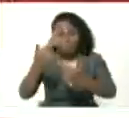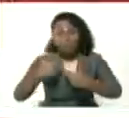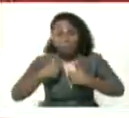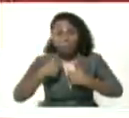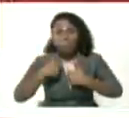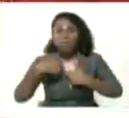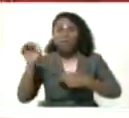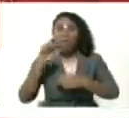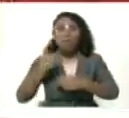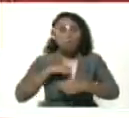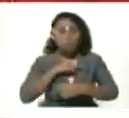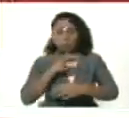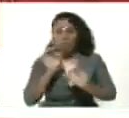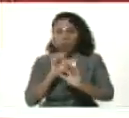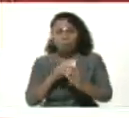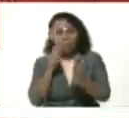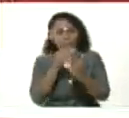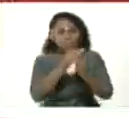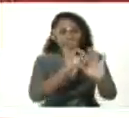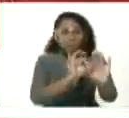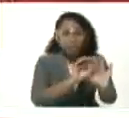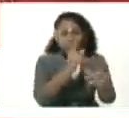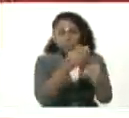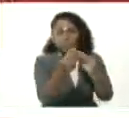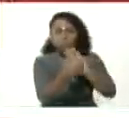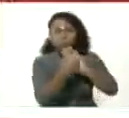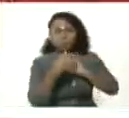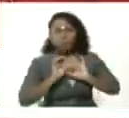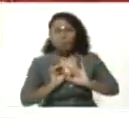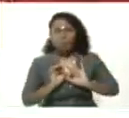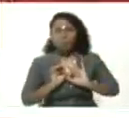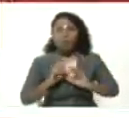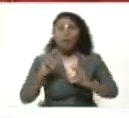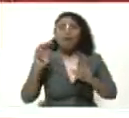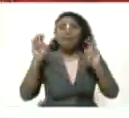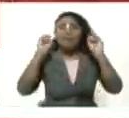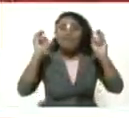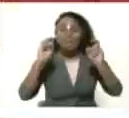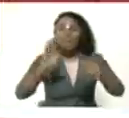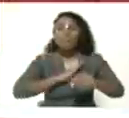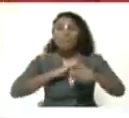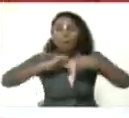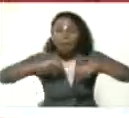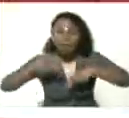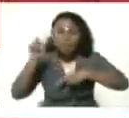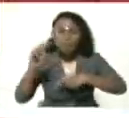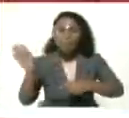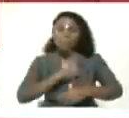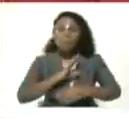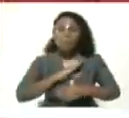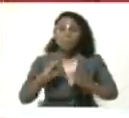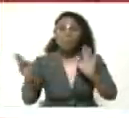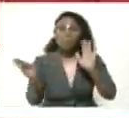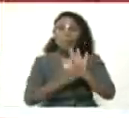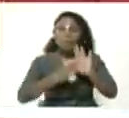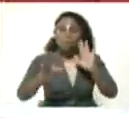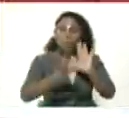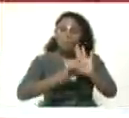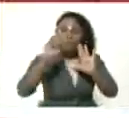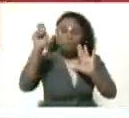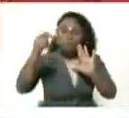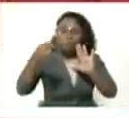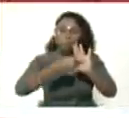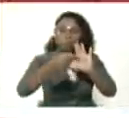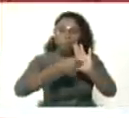debe meterse con Venezuela. Los asuntos internos de Venezuela son sagrados. Están establecidos en esta Constitución. ¿Quién los